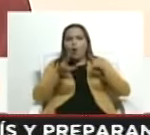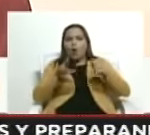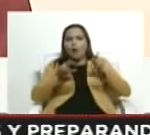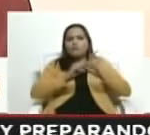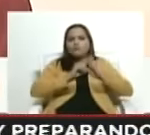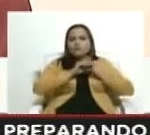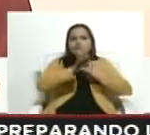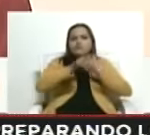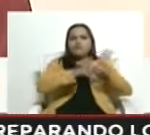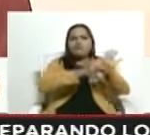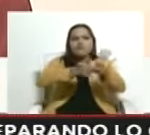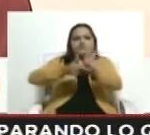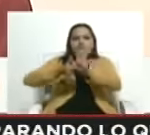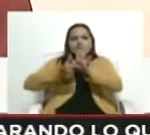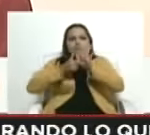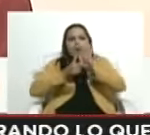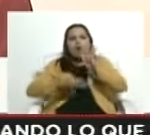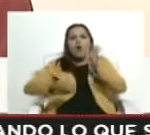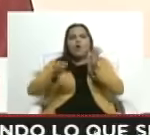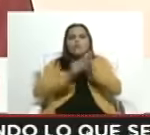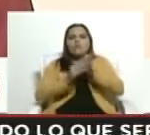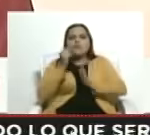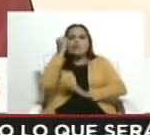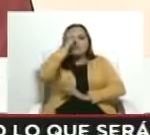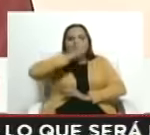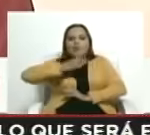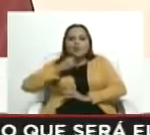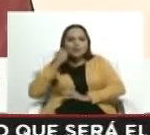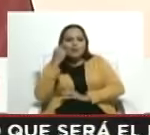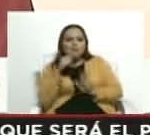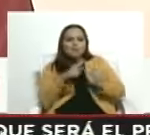cobertura, para volver a ver los rostros.